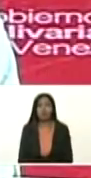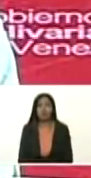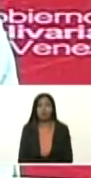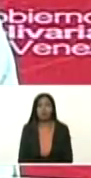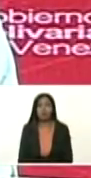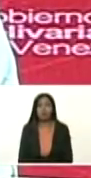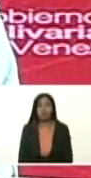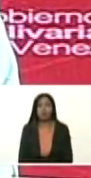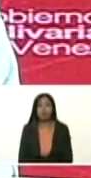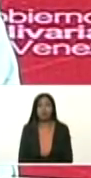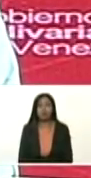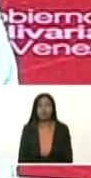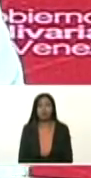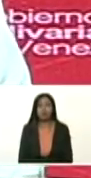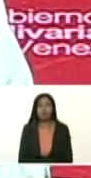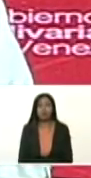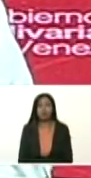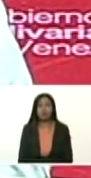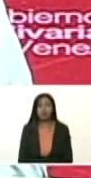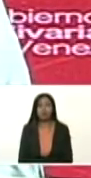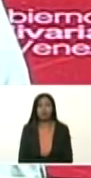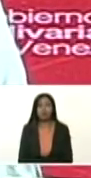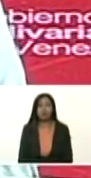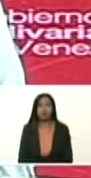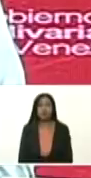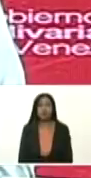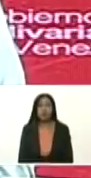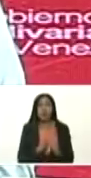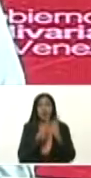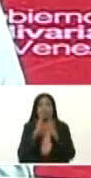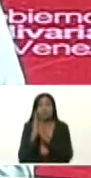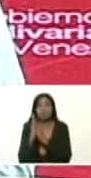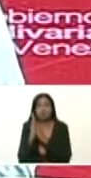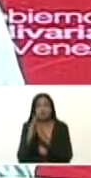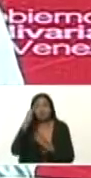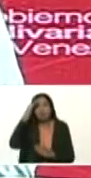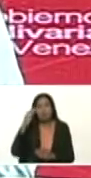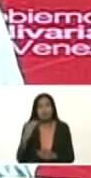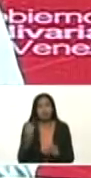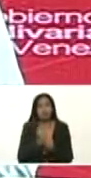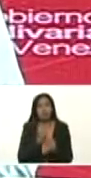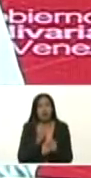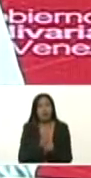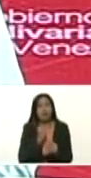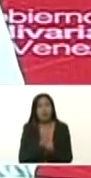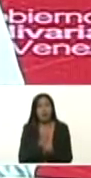Dos pájaros con un tiro. La organización de la milicia obrera. Claro.